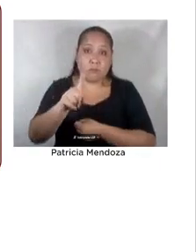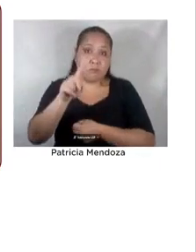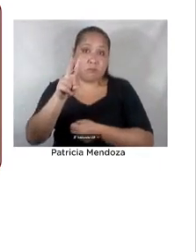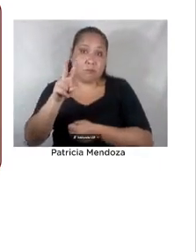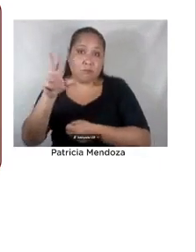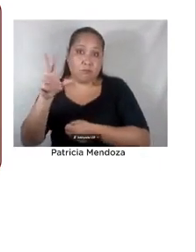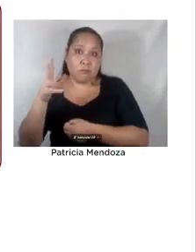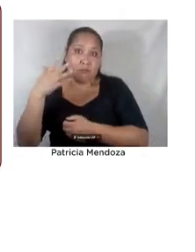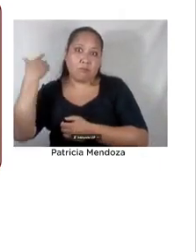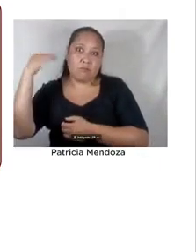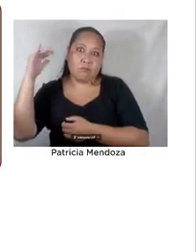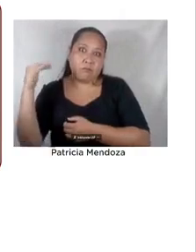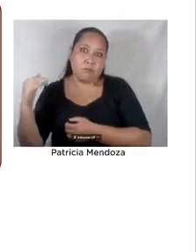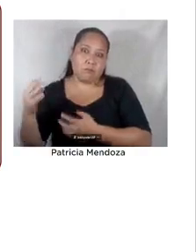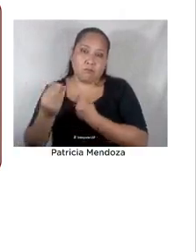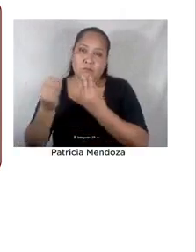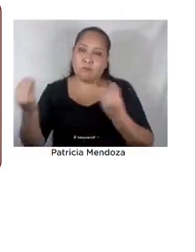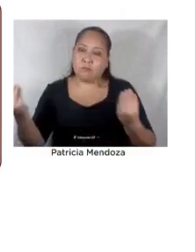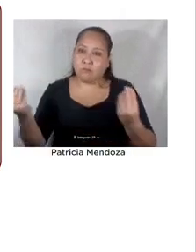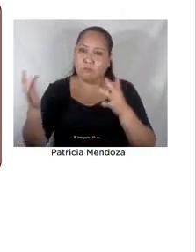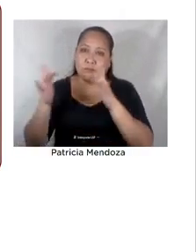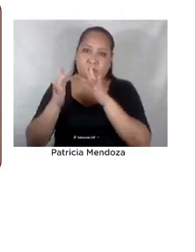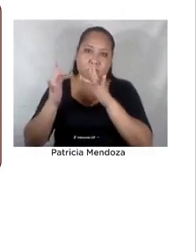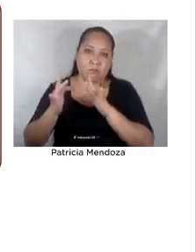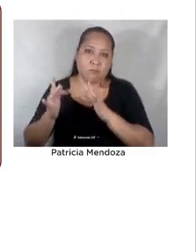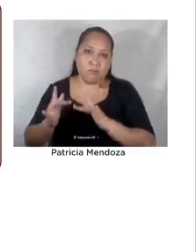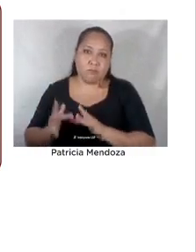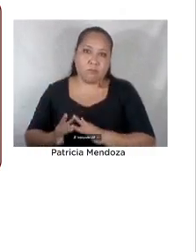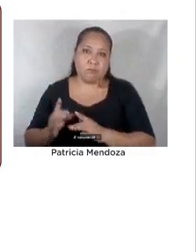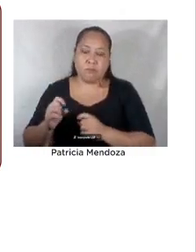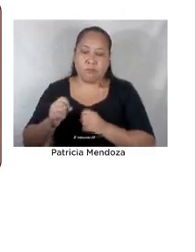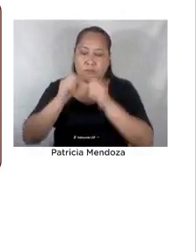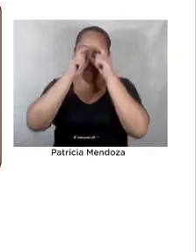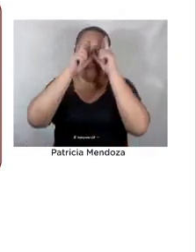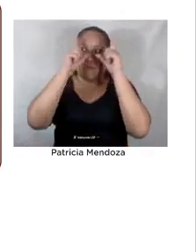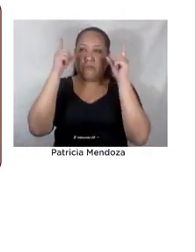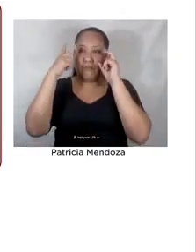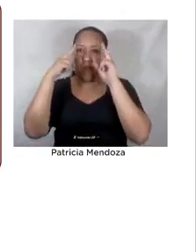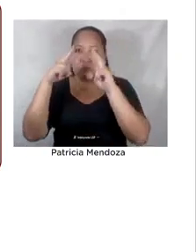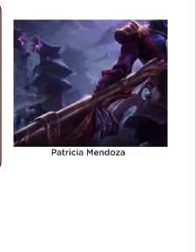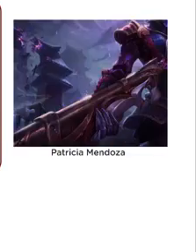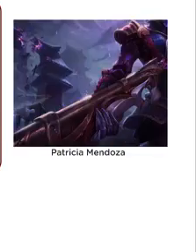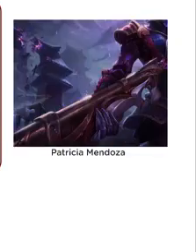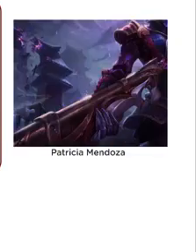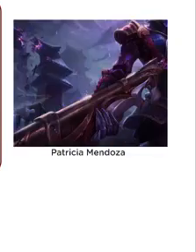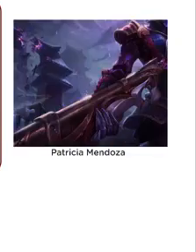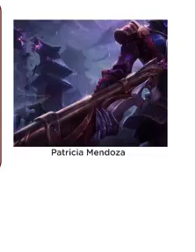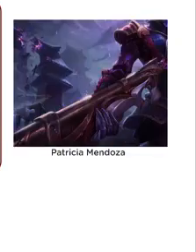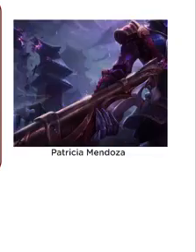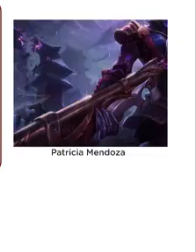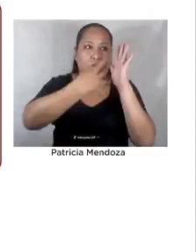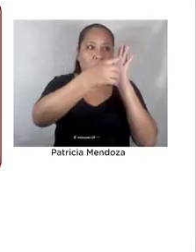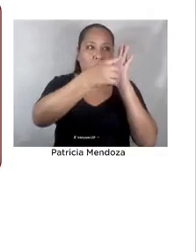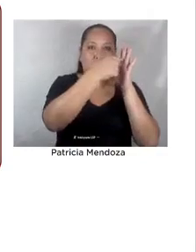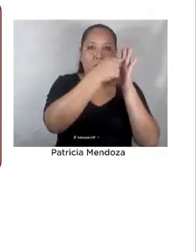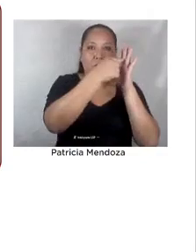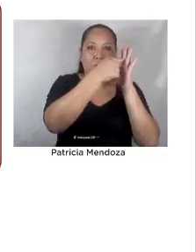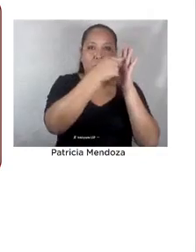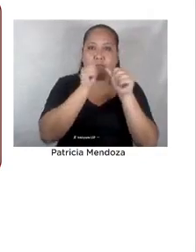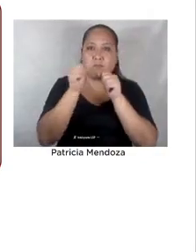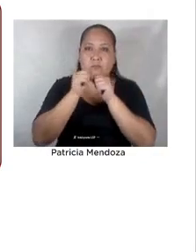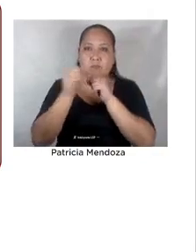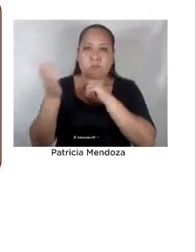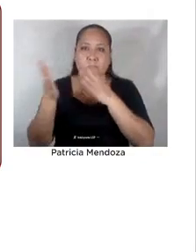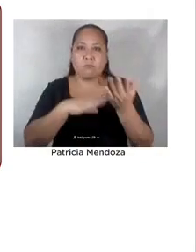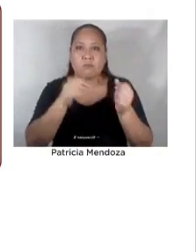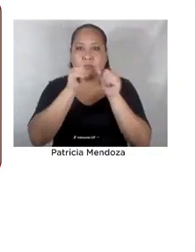N redes sociales y nos levantamos y lo primero que hacemos es ver cuáles son las estadísticas de fallecidos, las estadísticas de